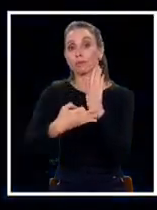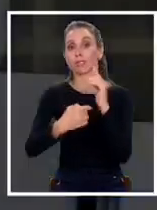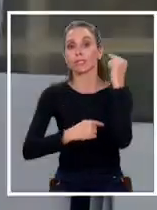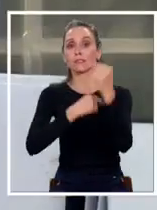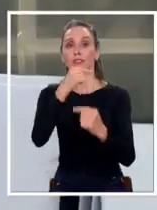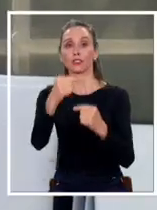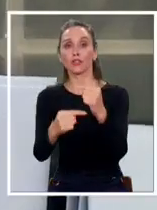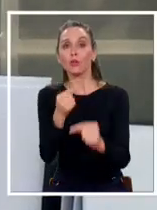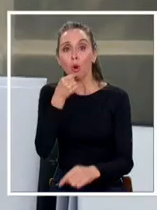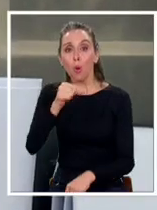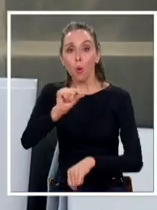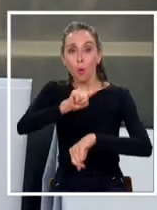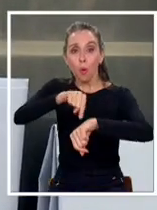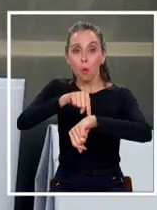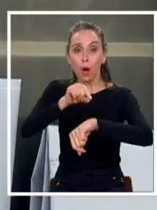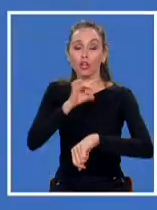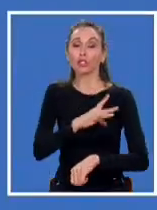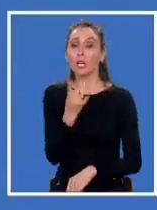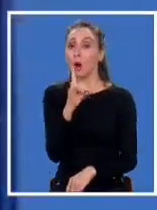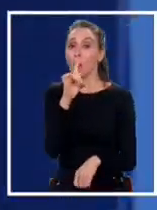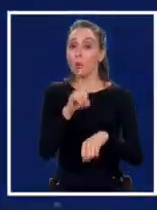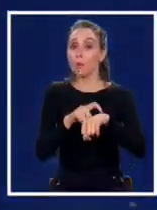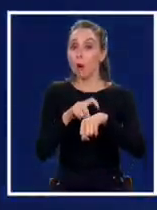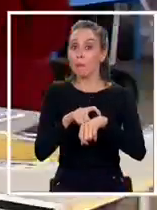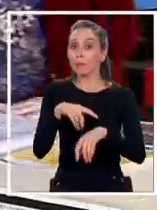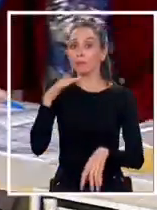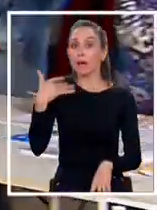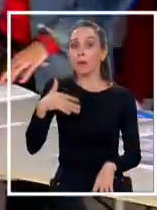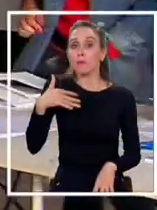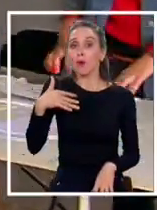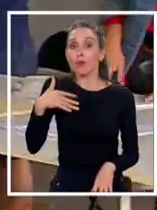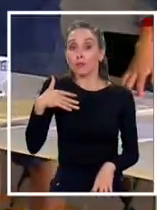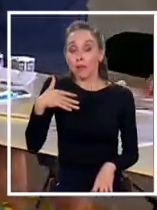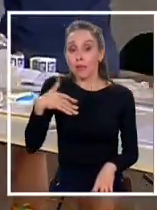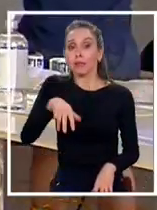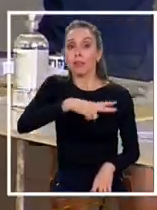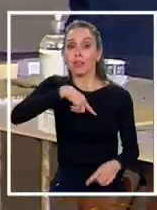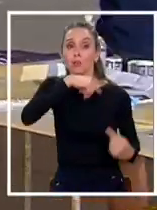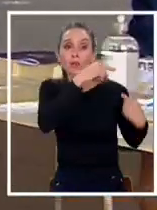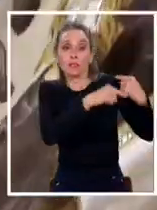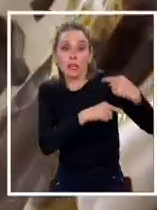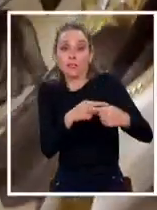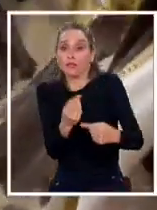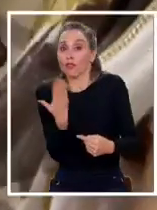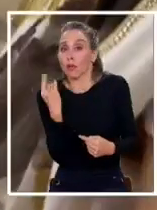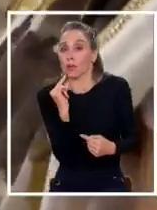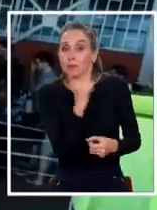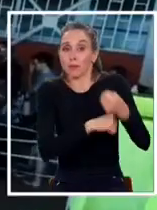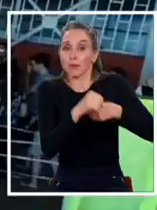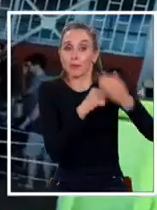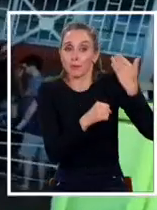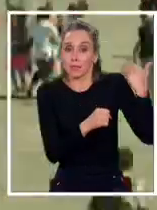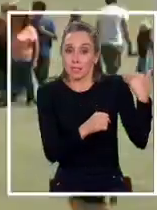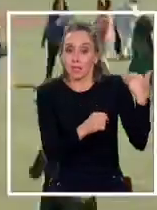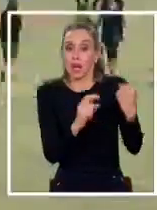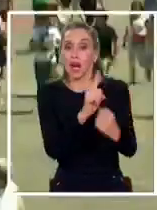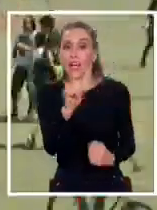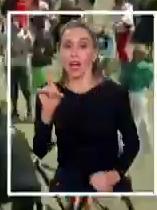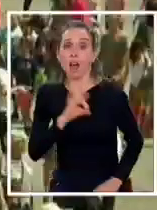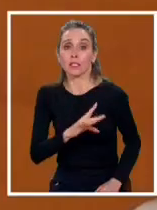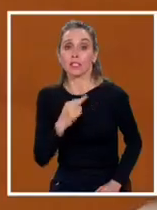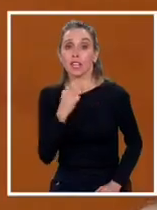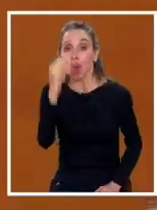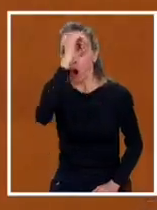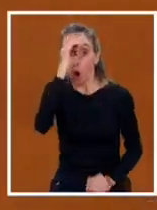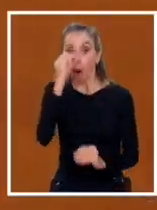En pocas horas, Chile vivirá un momento único de los más importantes y trascendentales de nuestra historia reciente. La voz de cada uno de nuestros